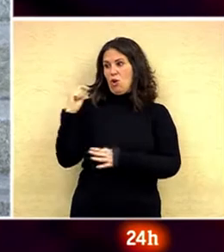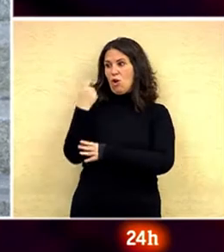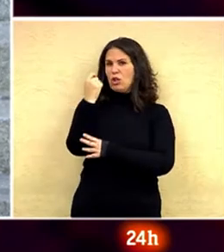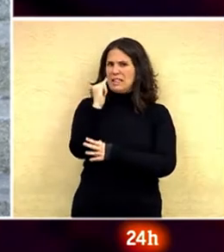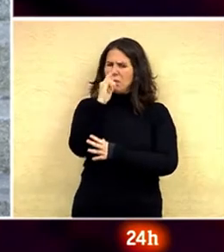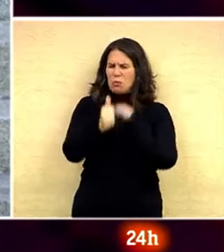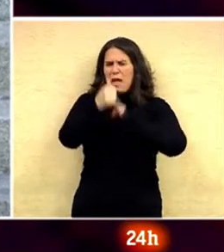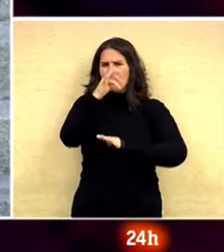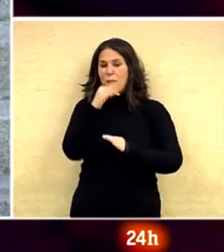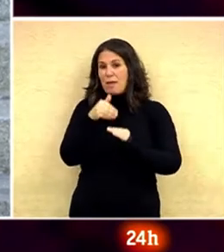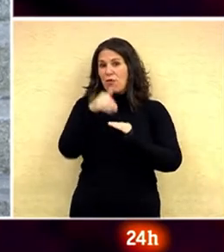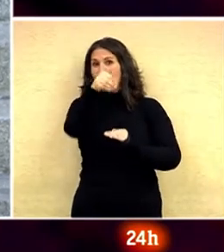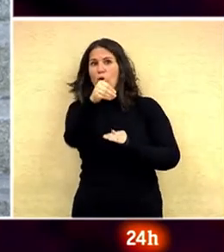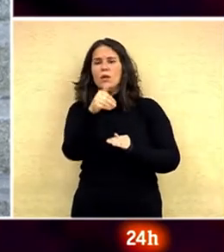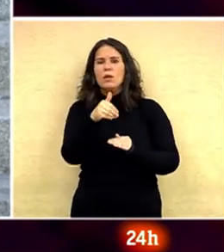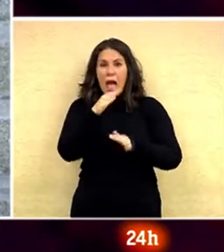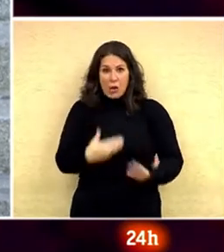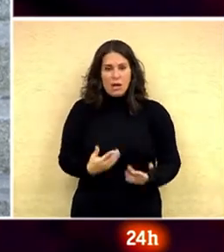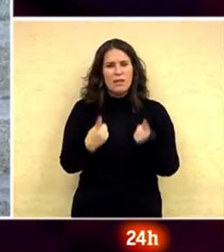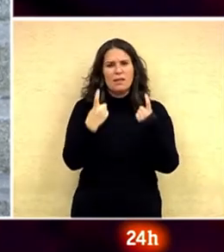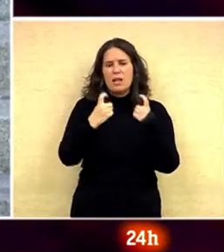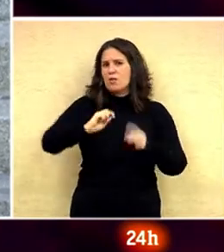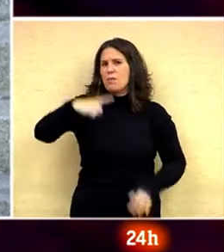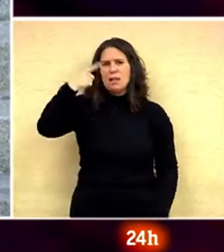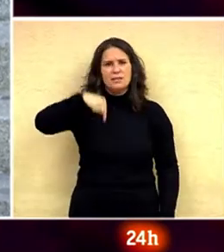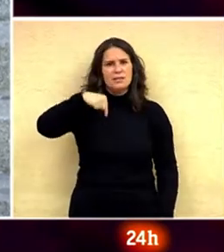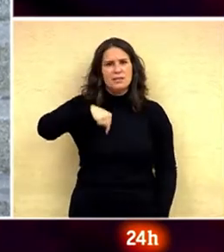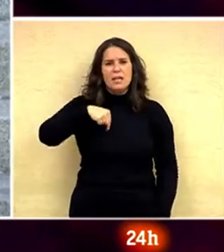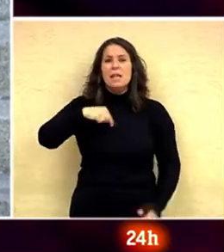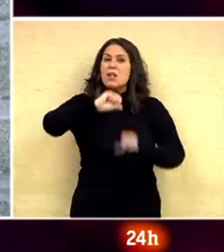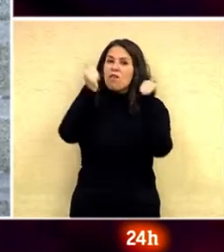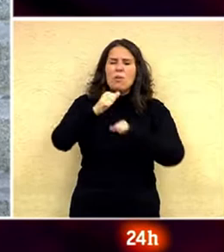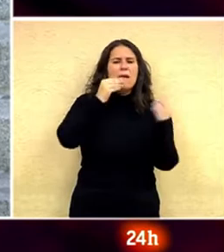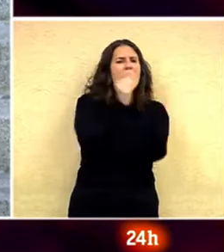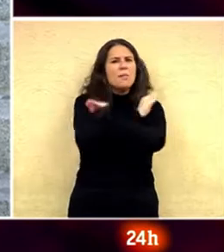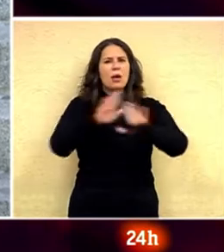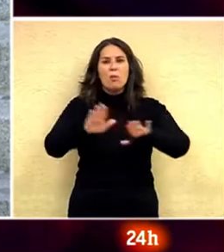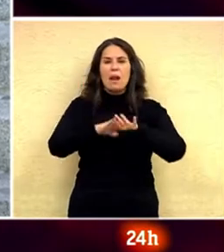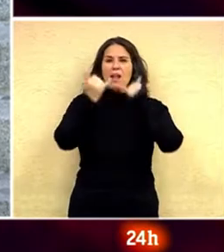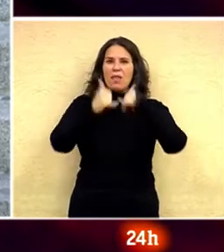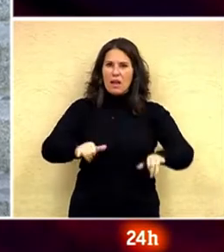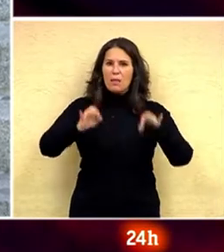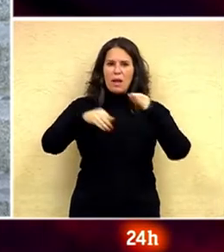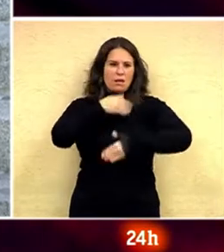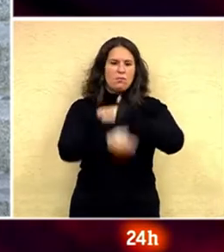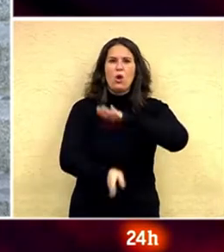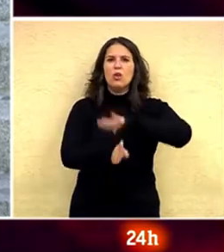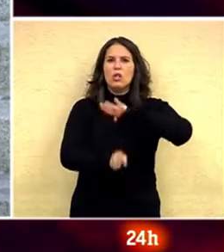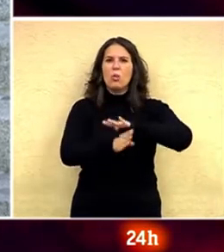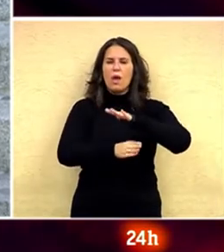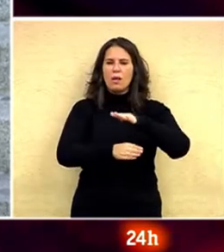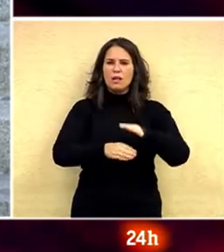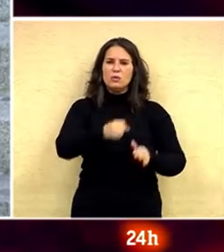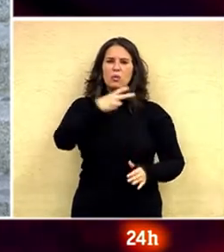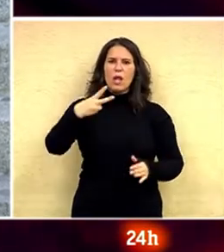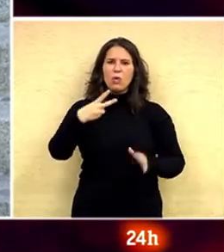logros alcanzados, es hoy más necesario que nunca. Y es también el mejor modo de celebrar y seguir haciendo